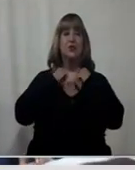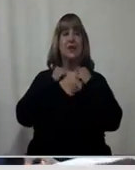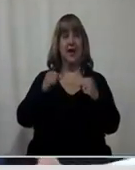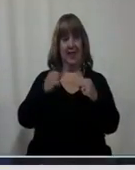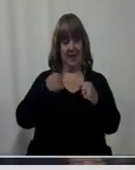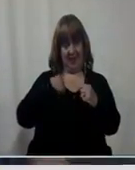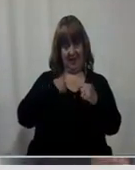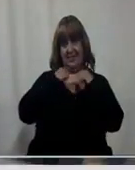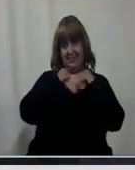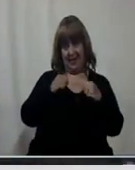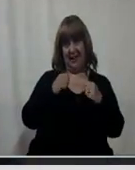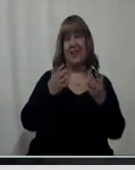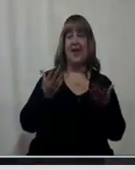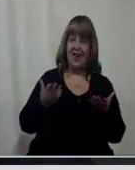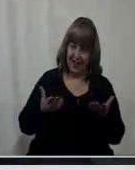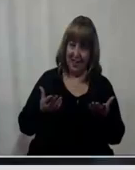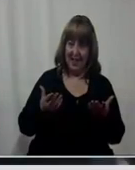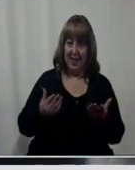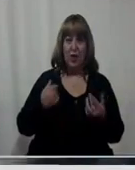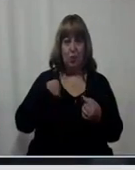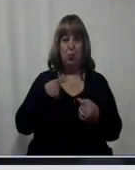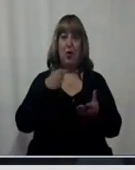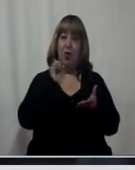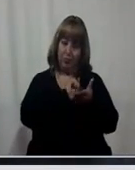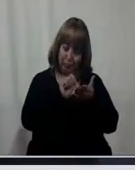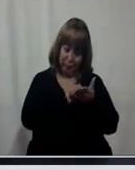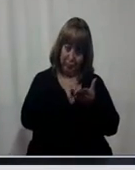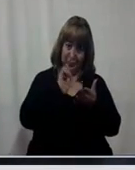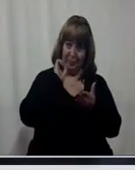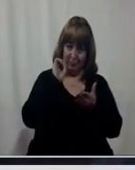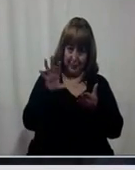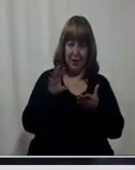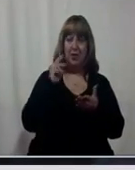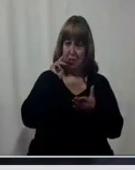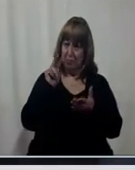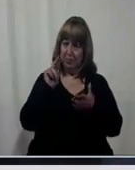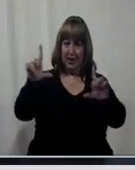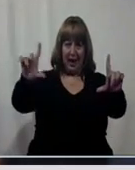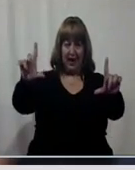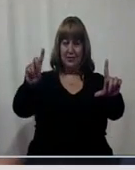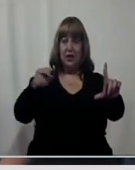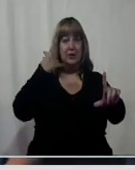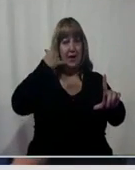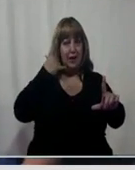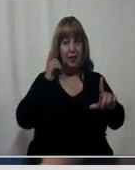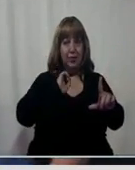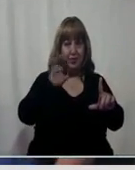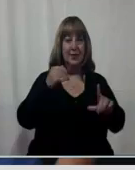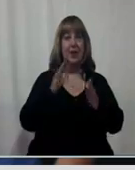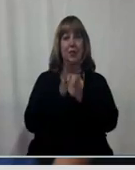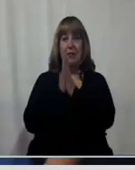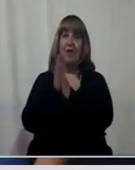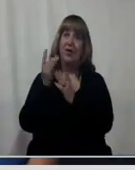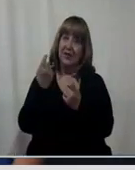dirección. ¿Viste la campaña que hiciste escribir al canal? Sí, sí, me gustó lo que estaban haciendo, entonces decidí llamar y ver qué pasaba. Así que